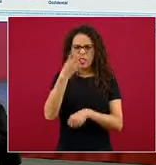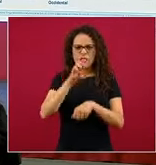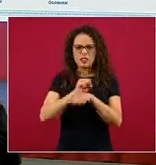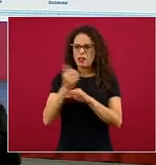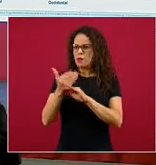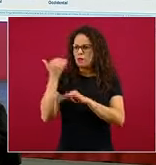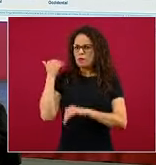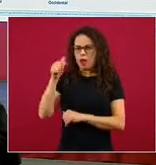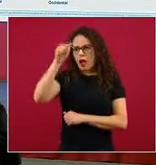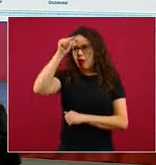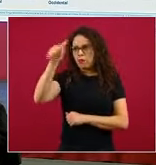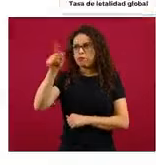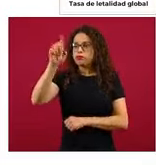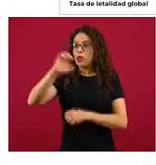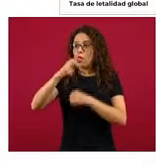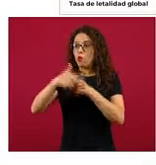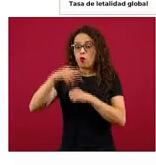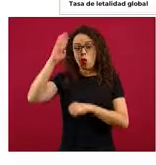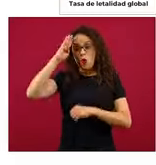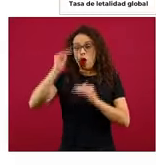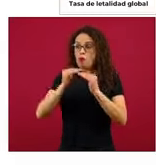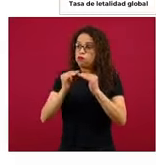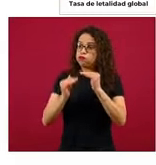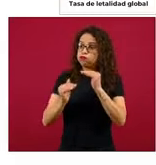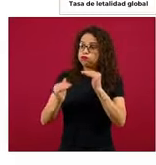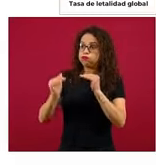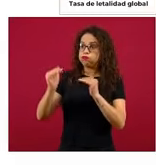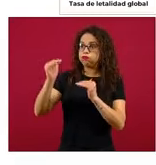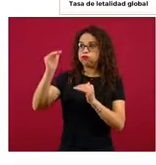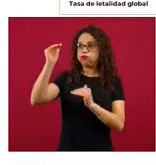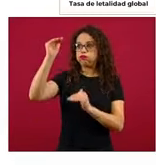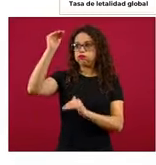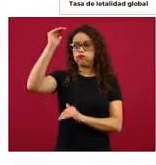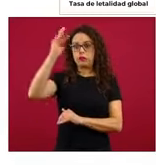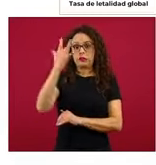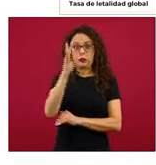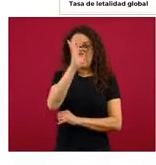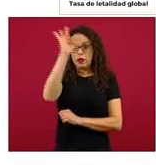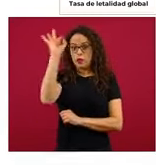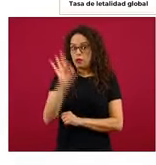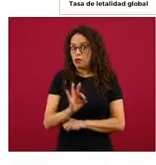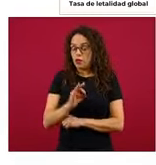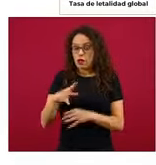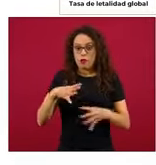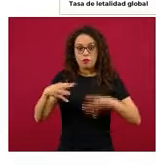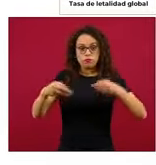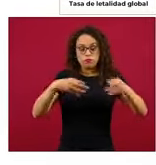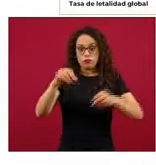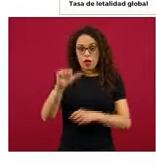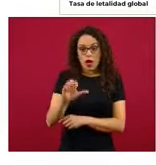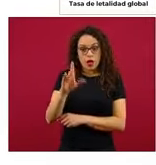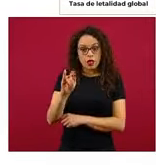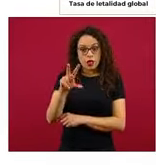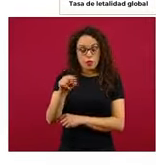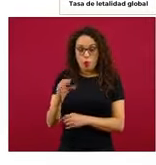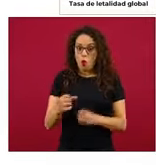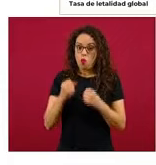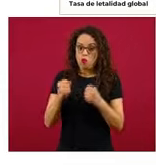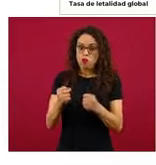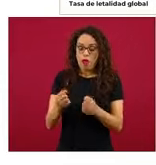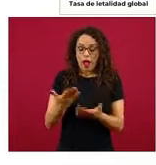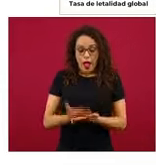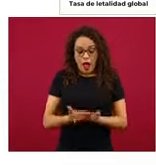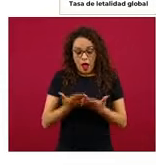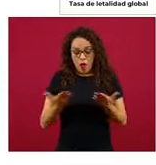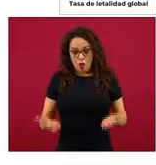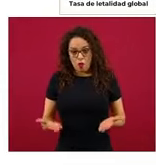cómo Europa empezaba a tomar la delantera y llegó prácticamente a concentrar el 50% de la epidemia activa. Para el día de hoy y para